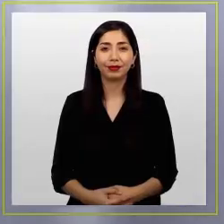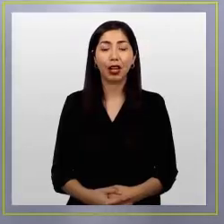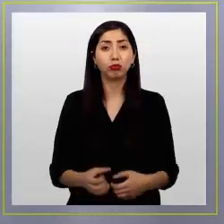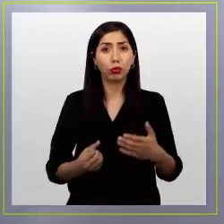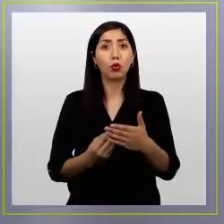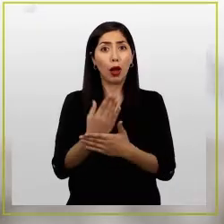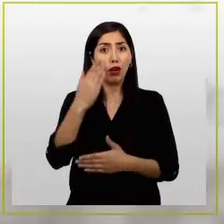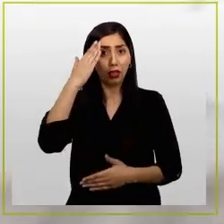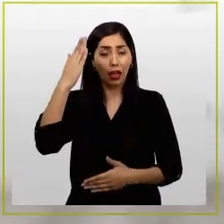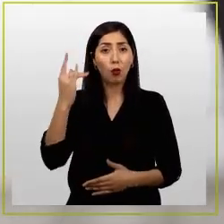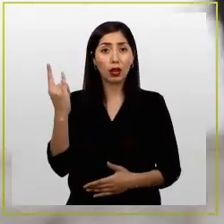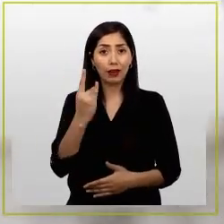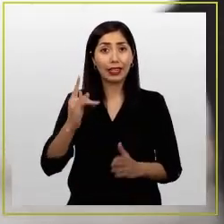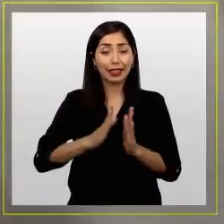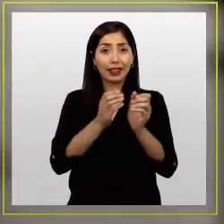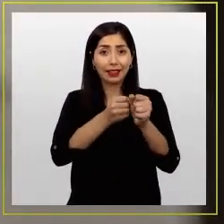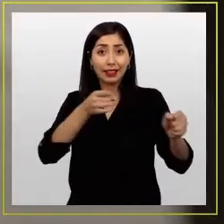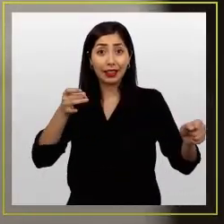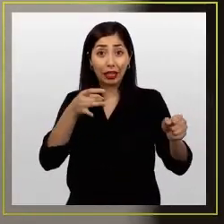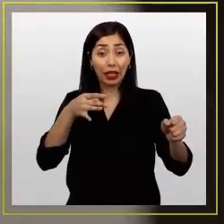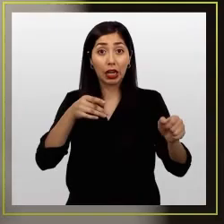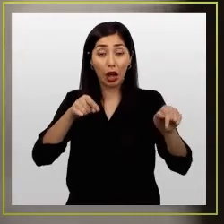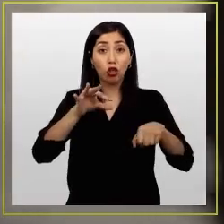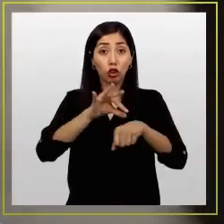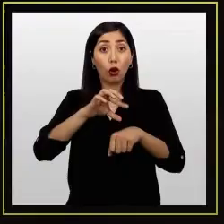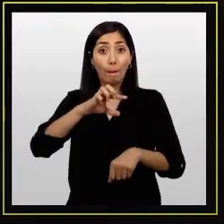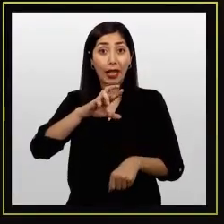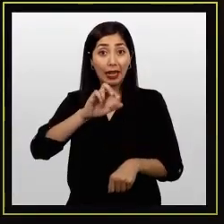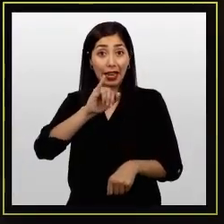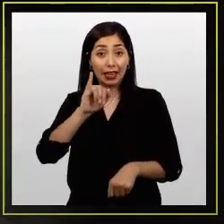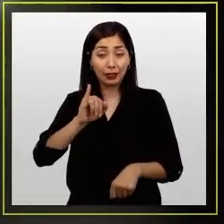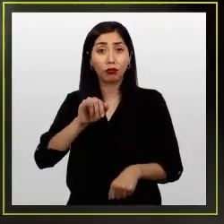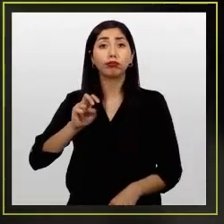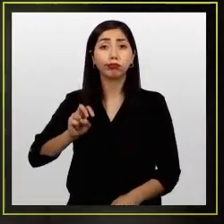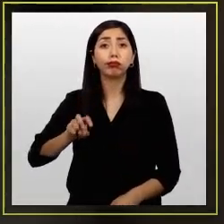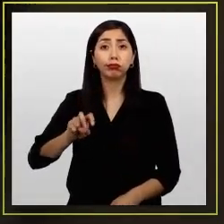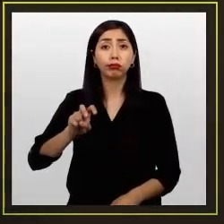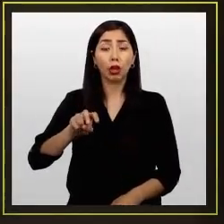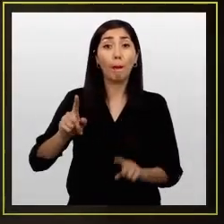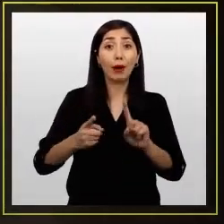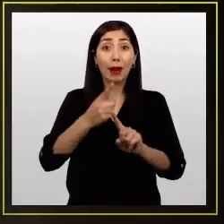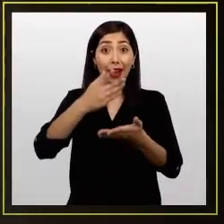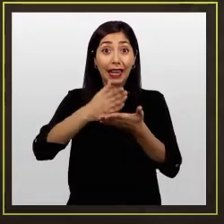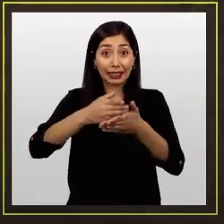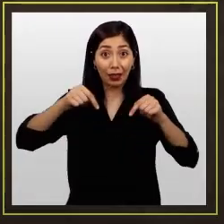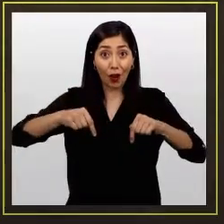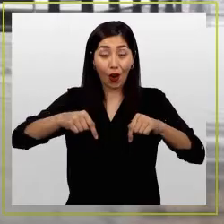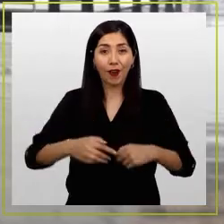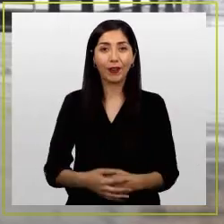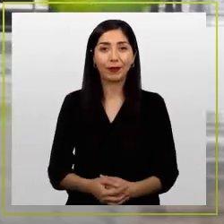Es un nuevo día en la Universidad San Sebastián y el Dr. Pérez va camino a su primera clase del día.